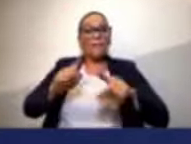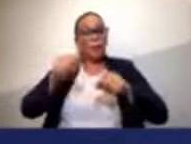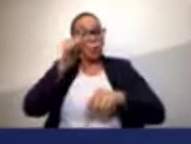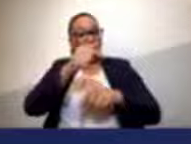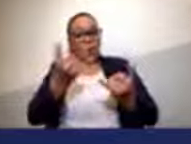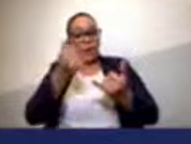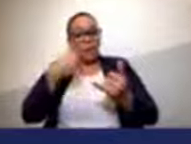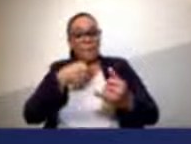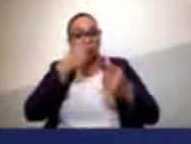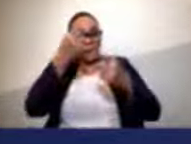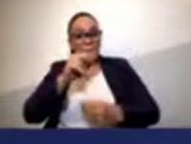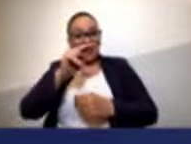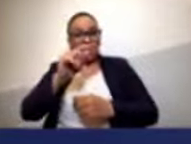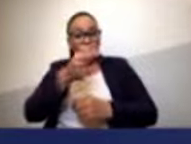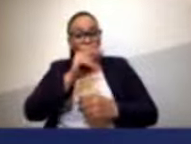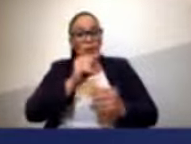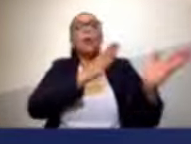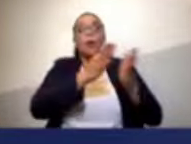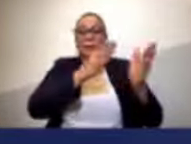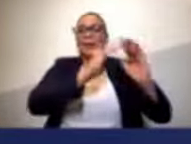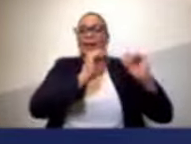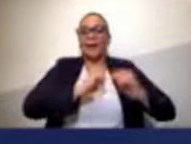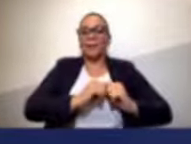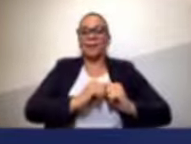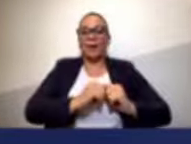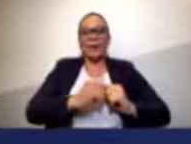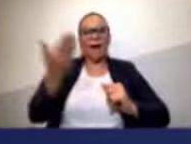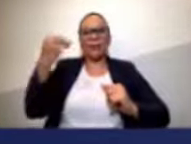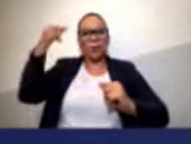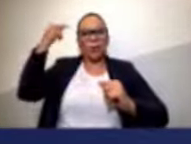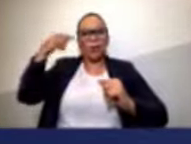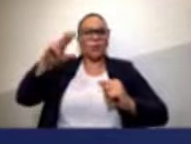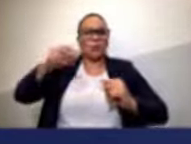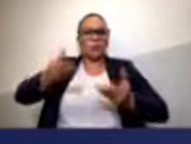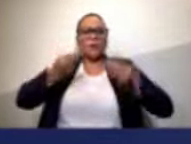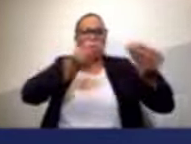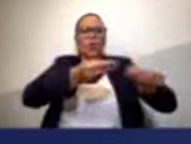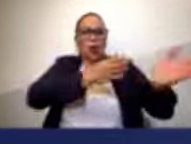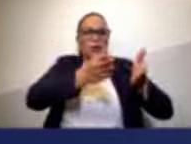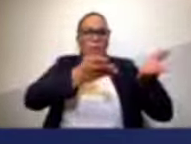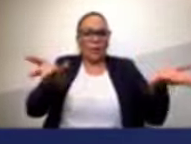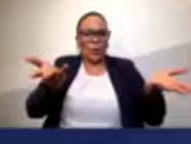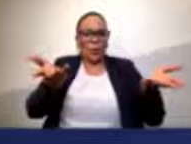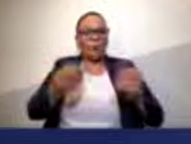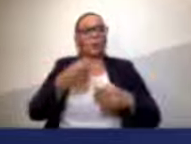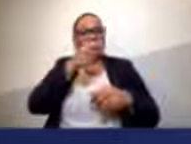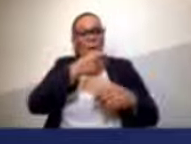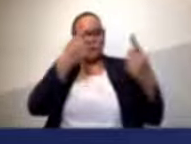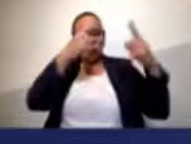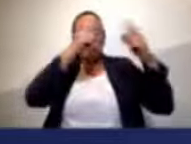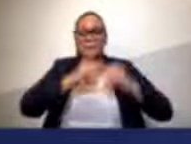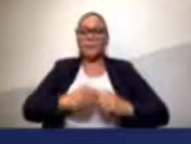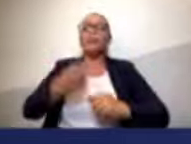Nogui, y no se la entregaron ordenada. Esta administración sabemos muy bien